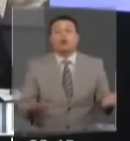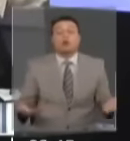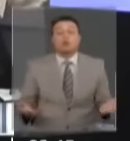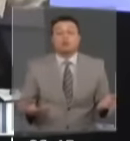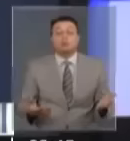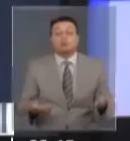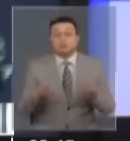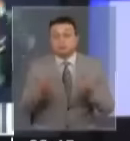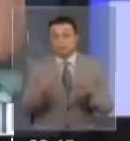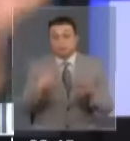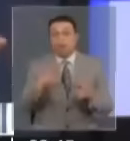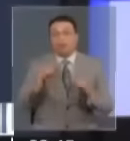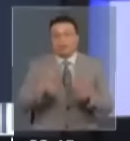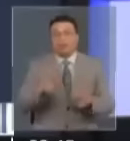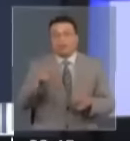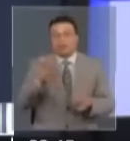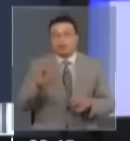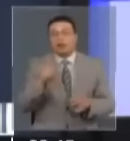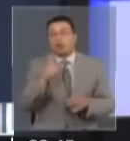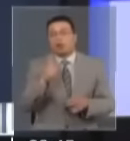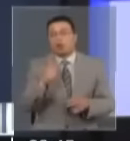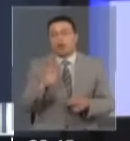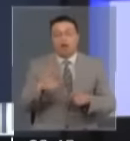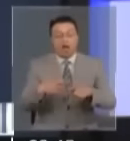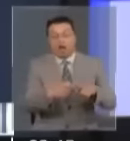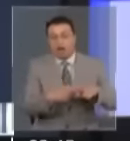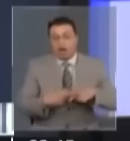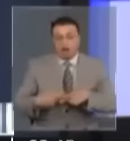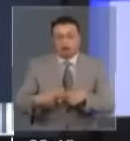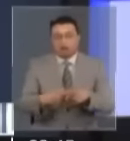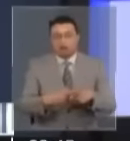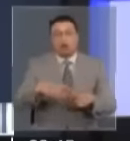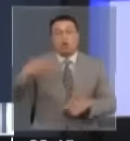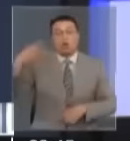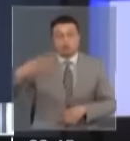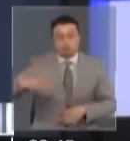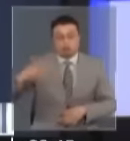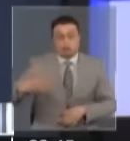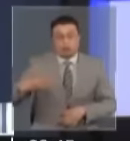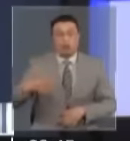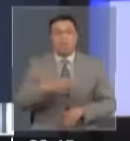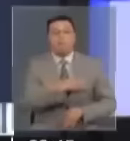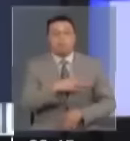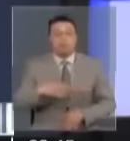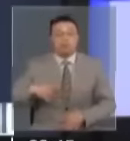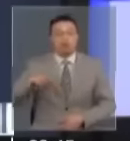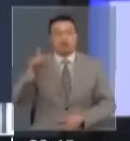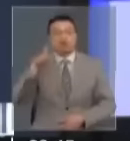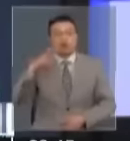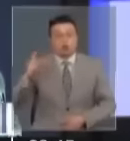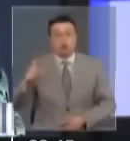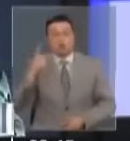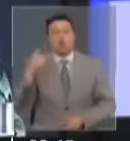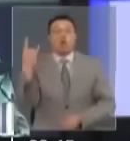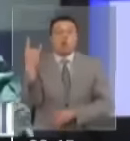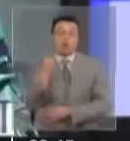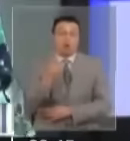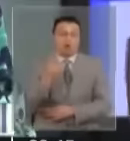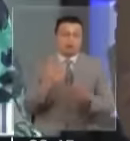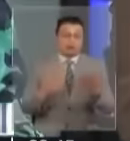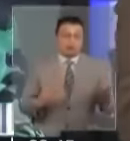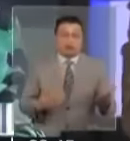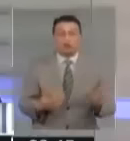cargo? Tiene que ser ahí una asociatividad entre el municipio, el Ministerio de Salud y ojalá alguna universidad que lo use como campo clínico. Eso es lo que